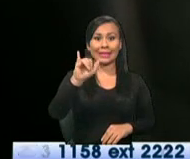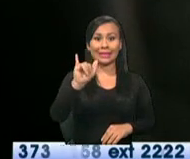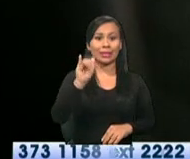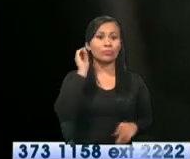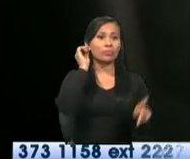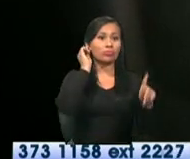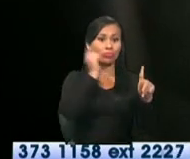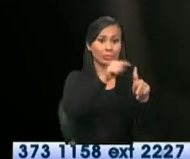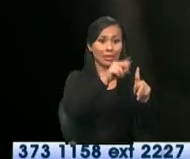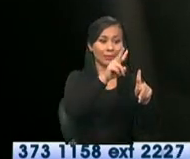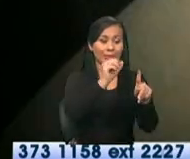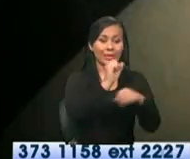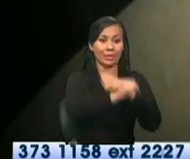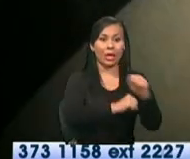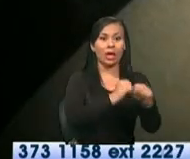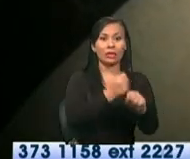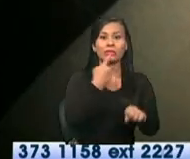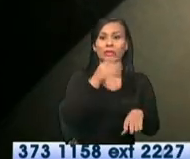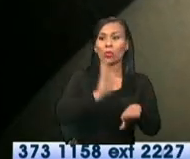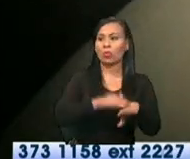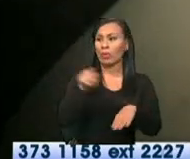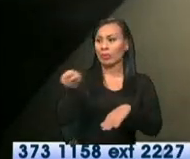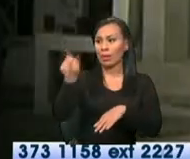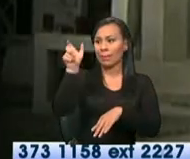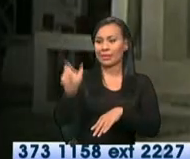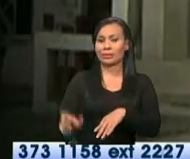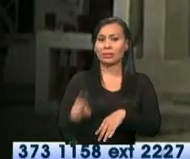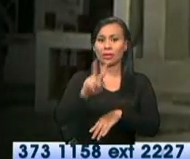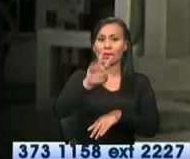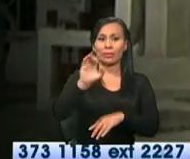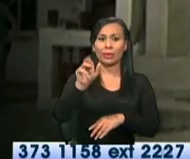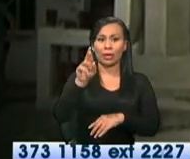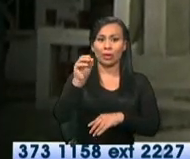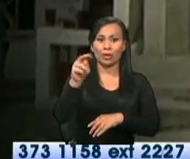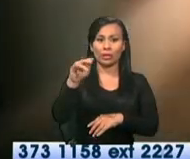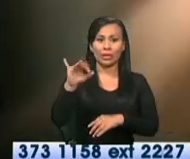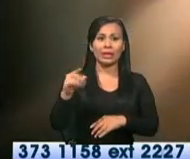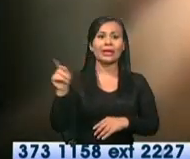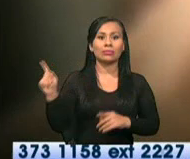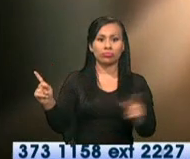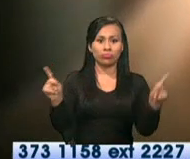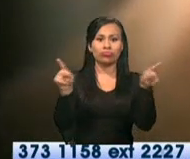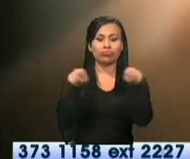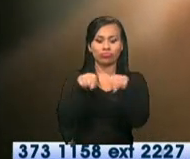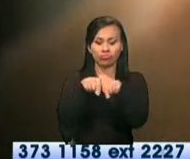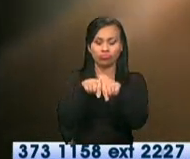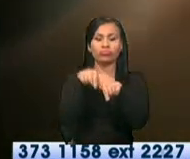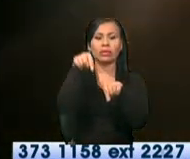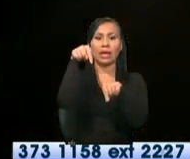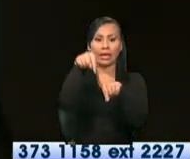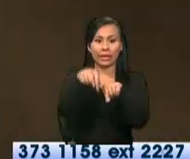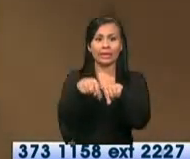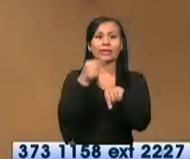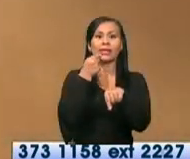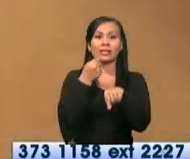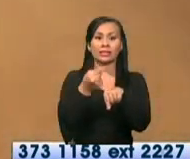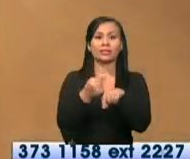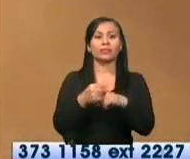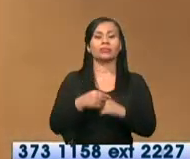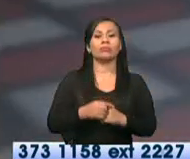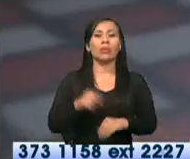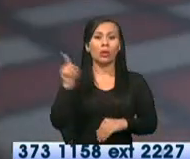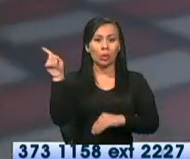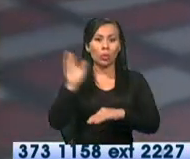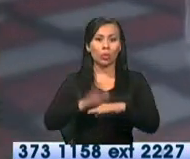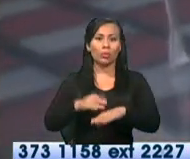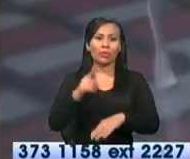Verónica A. de haberla agredido en una discoteca en la parroquia Pozorja, con cortes en su rostro y cuello. Y de repente ella viene por